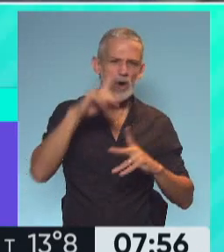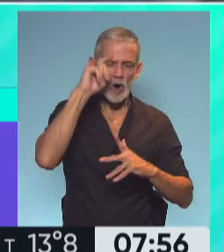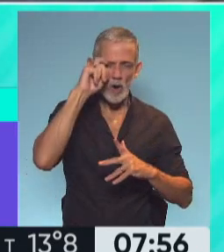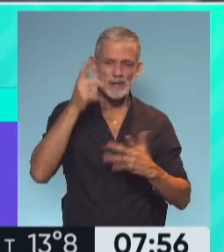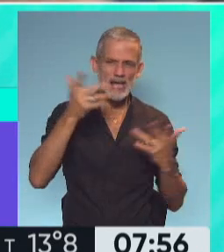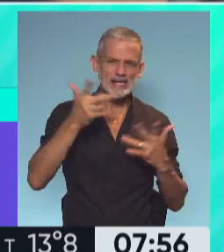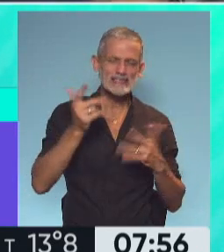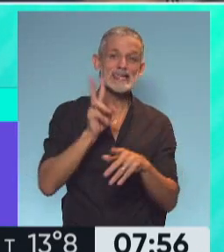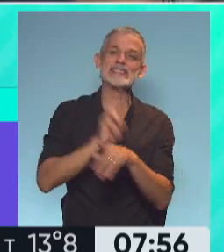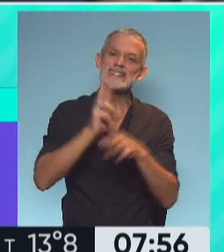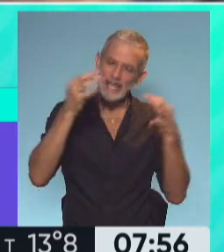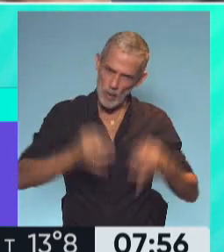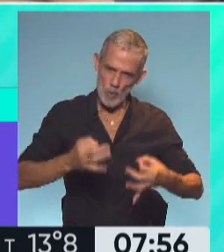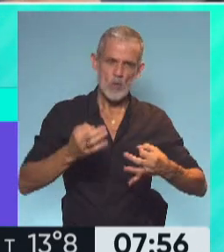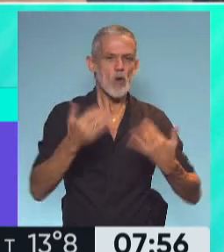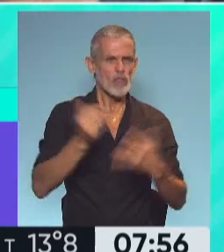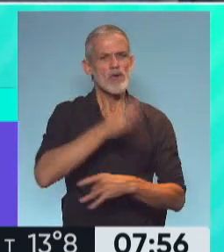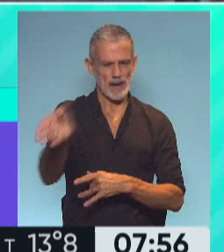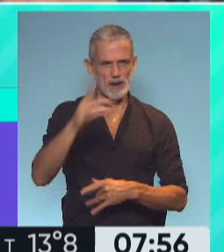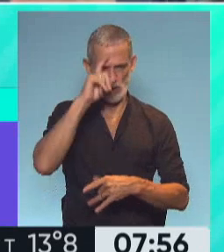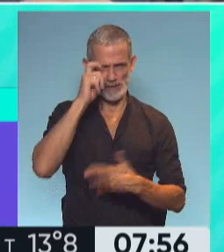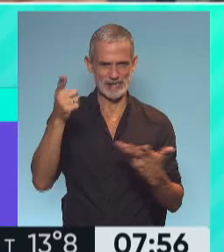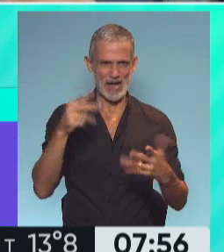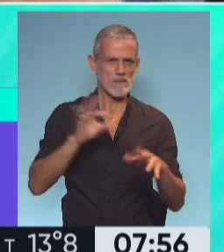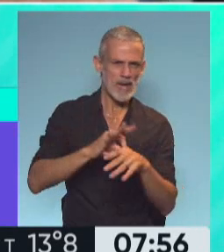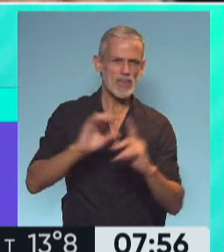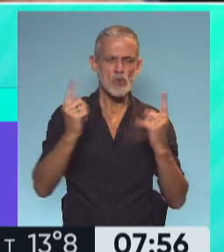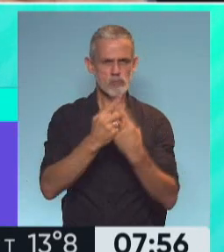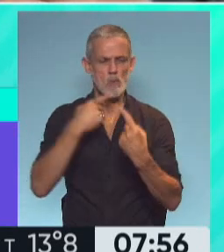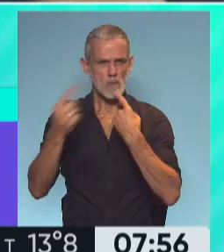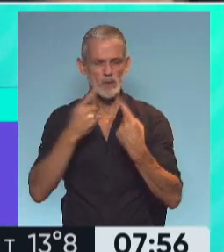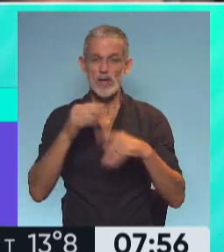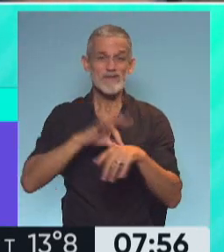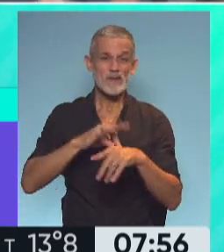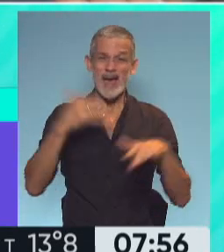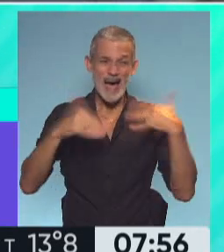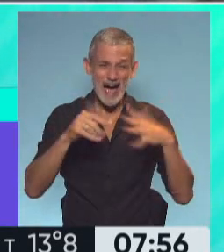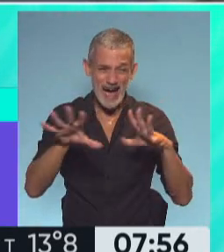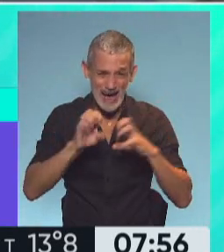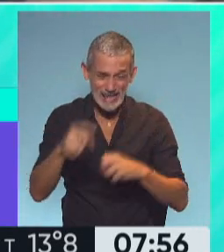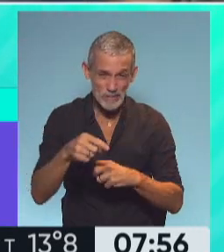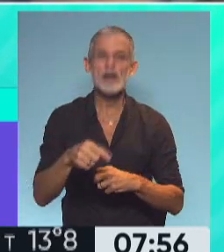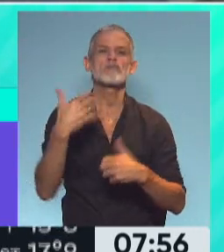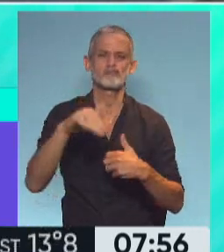son seguros, hay que consultar, porque cualquier enfermedad agarrada a tiempo tiene un pronóstico